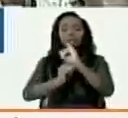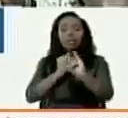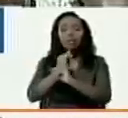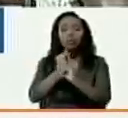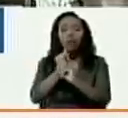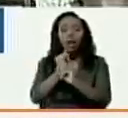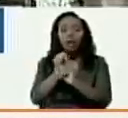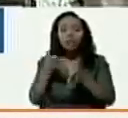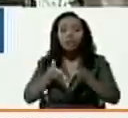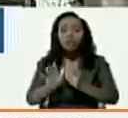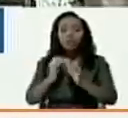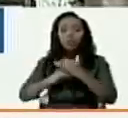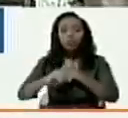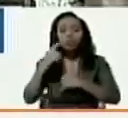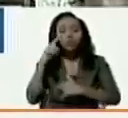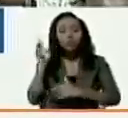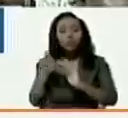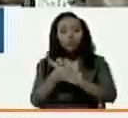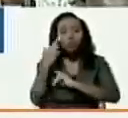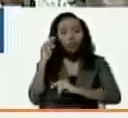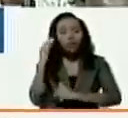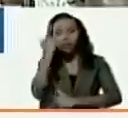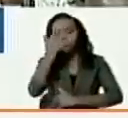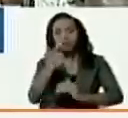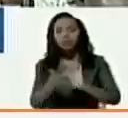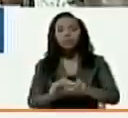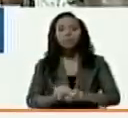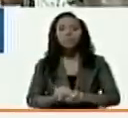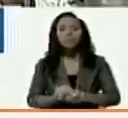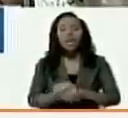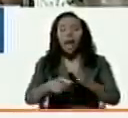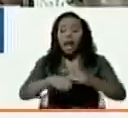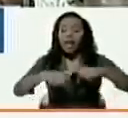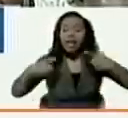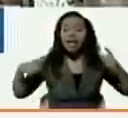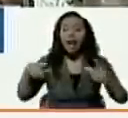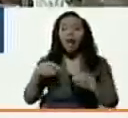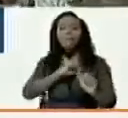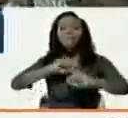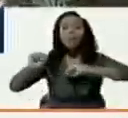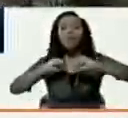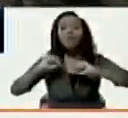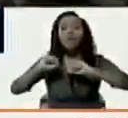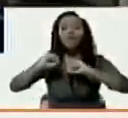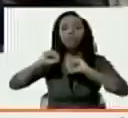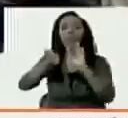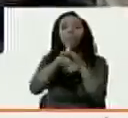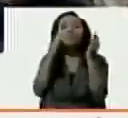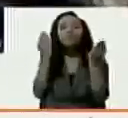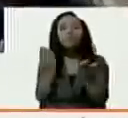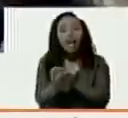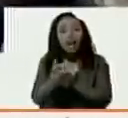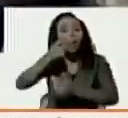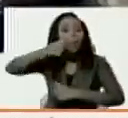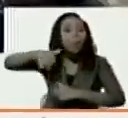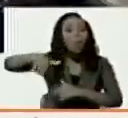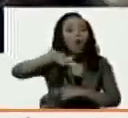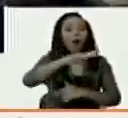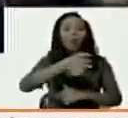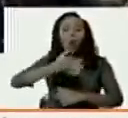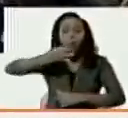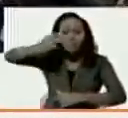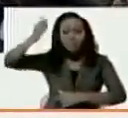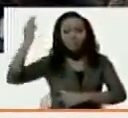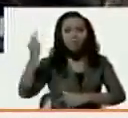afrodescendientes, que está el encuentro del gran movimiento mundial de los pueblos originarios,